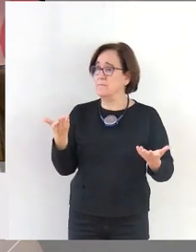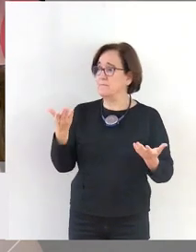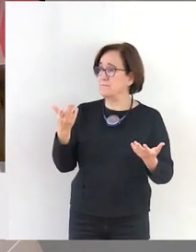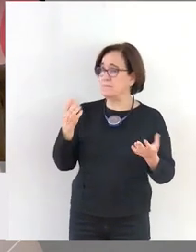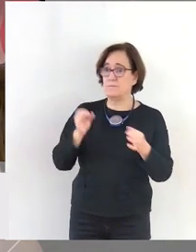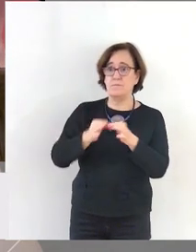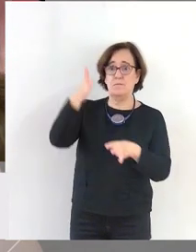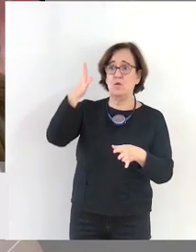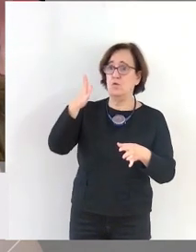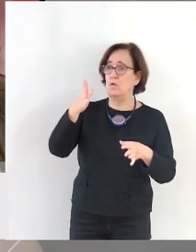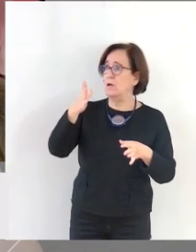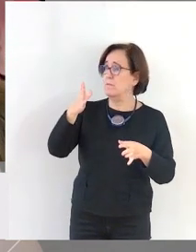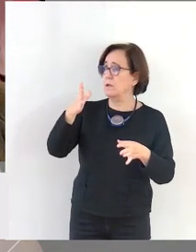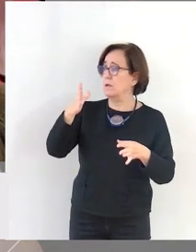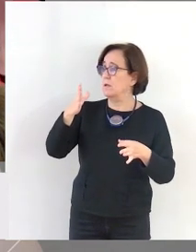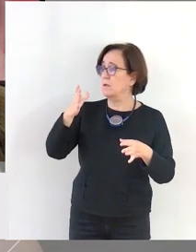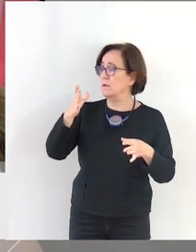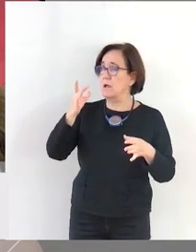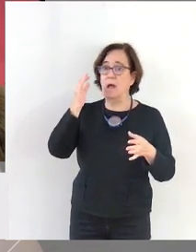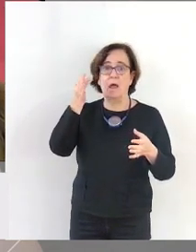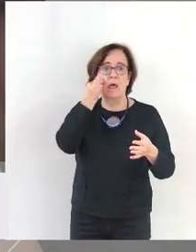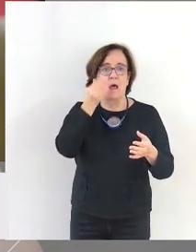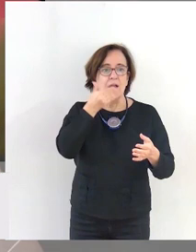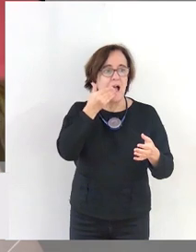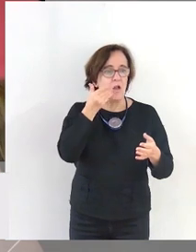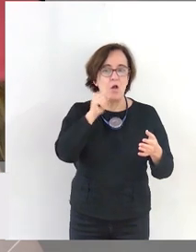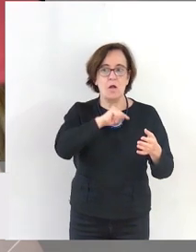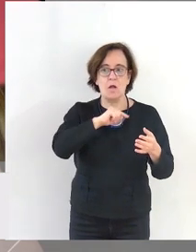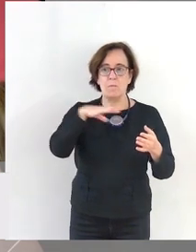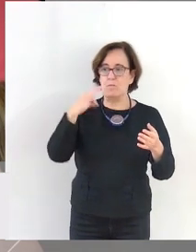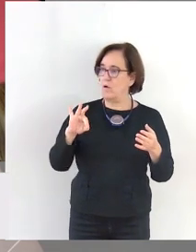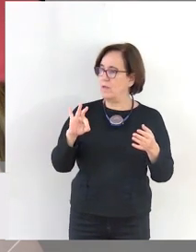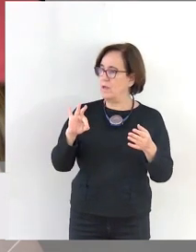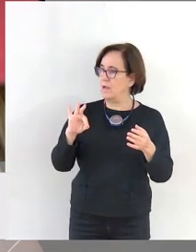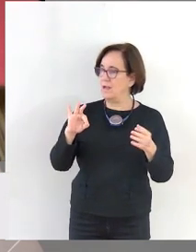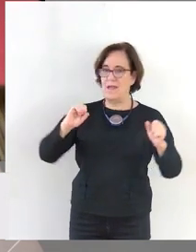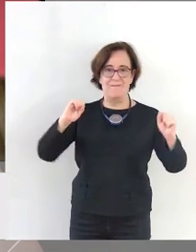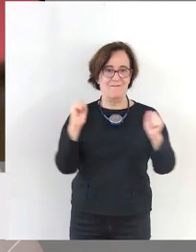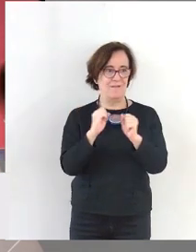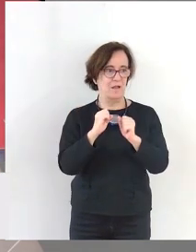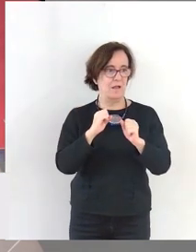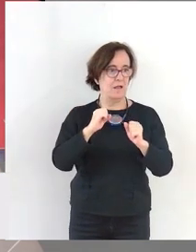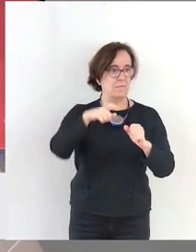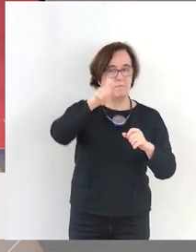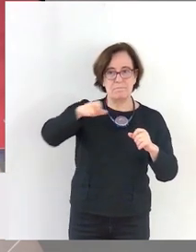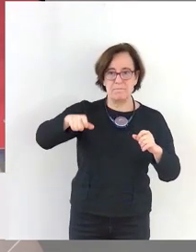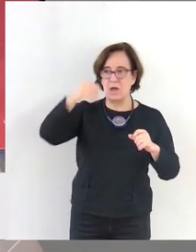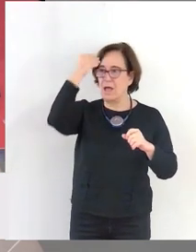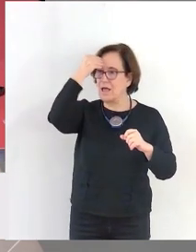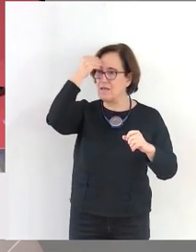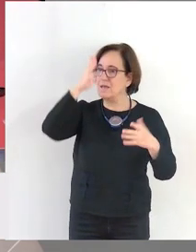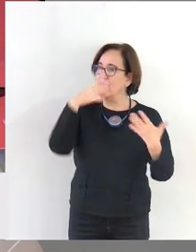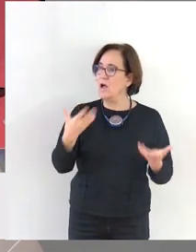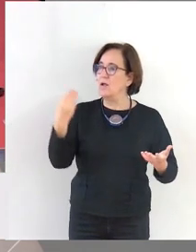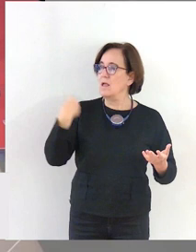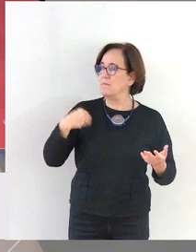esa suerte de poder estar en calor en caliente o cuando tenemos calor poder estar en frío pensar en la cantidad de personas que ahora